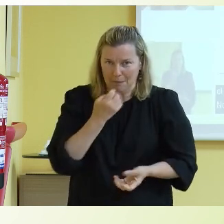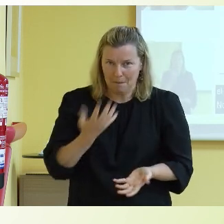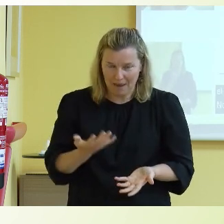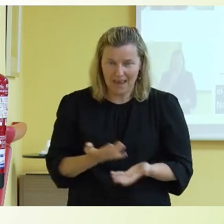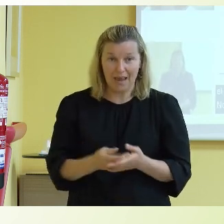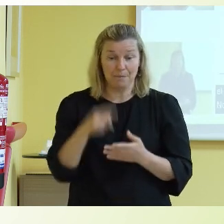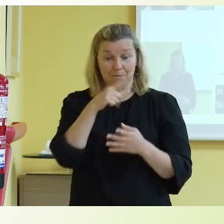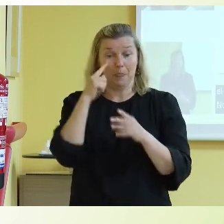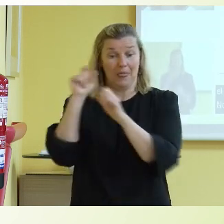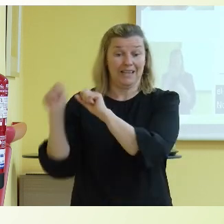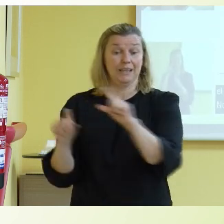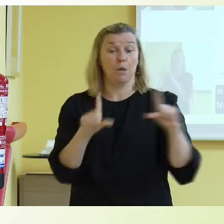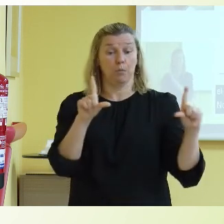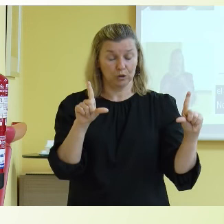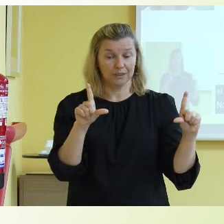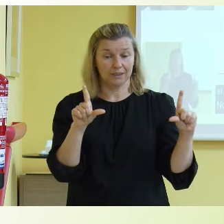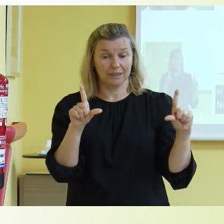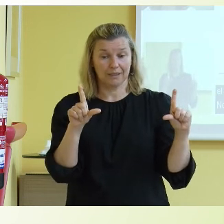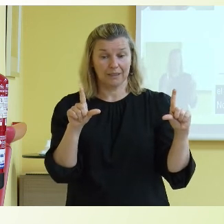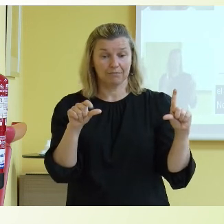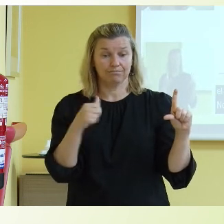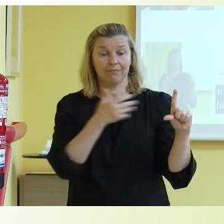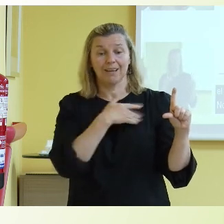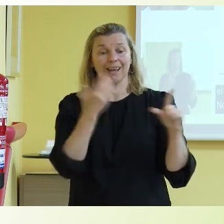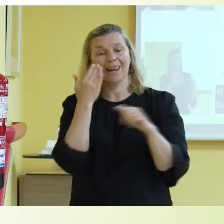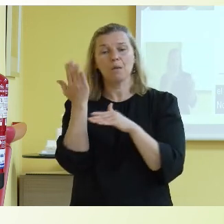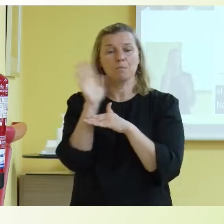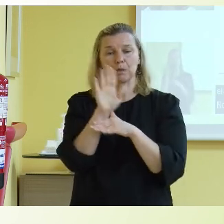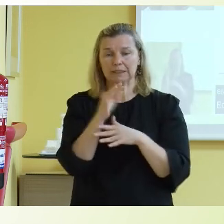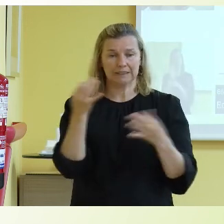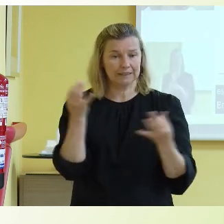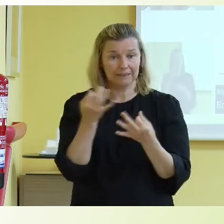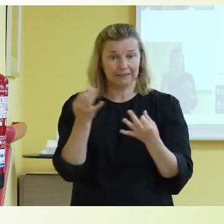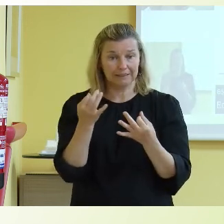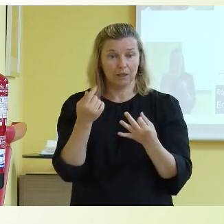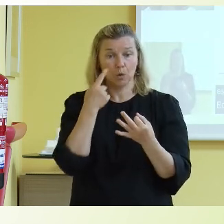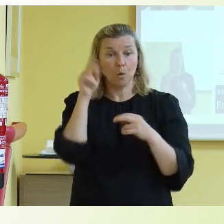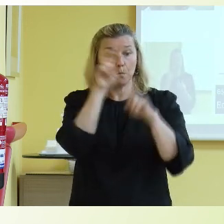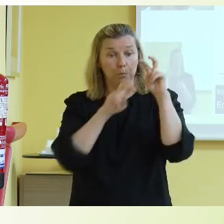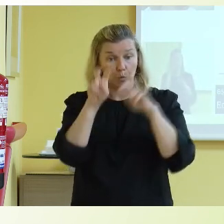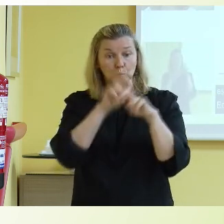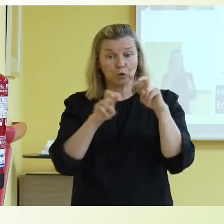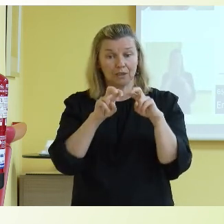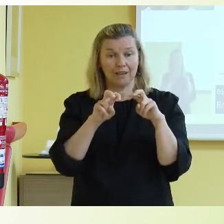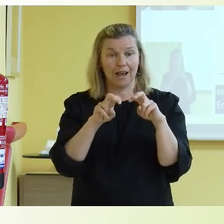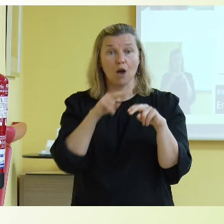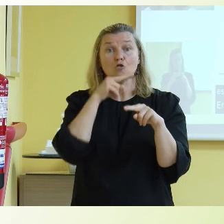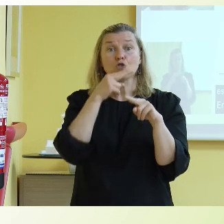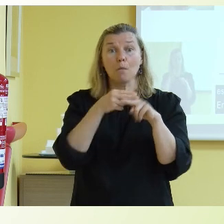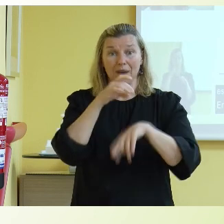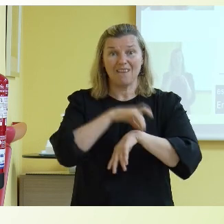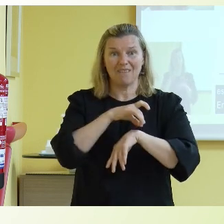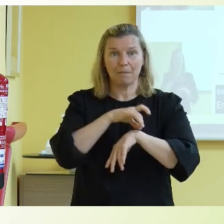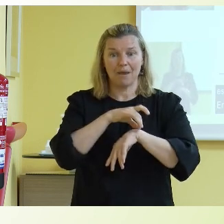esta diapositiva lo que quería mostraros es una búsqueda por nombre de la enfermedad. Teníamos un